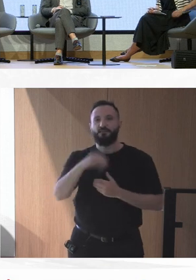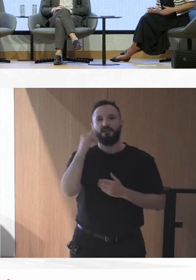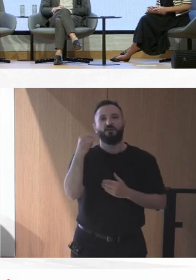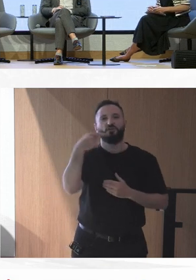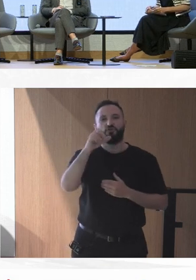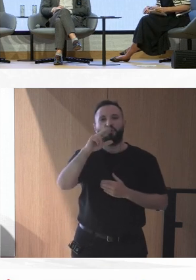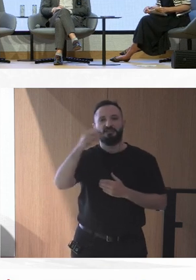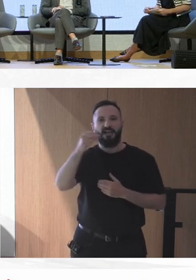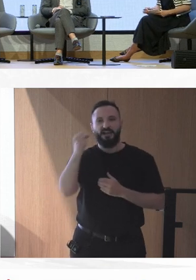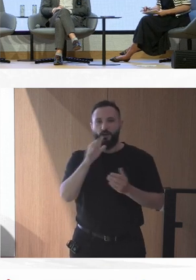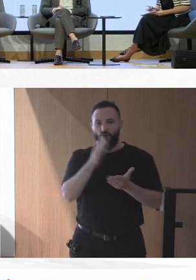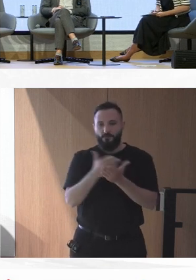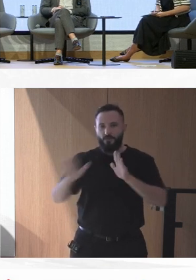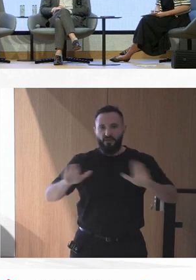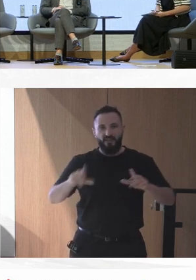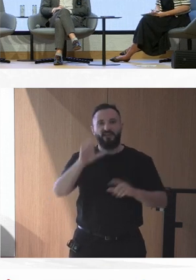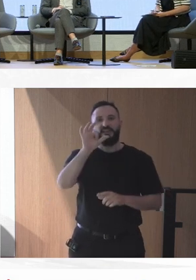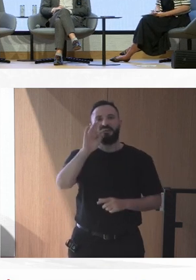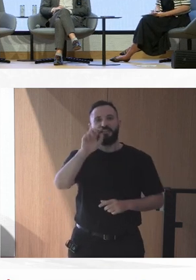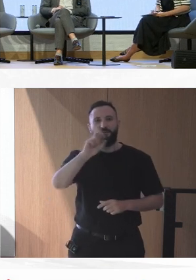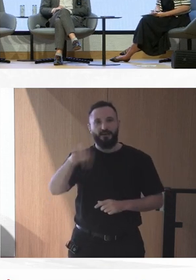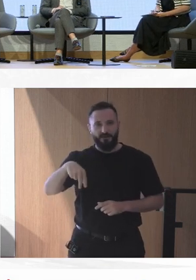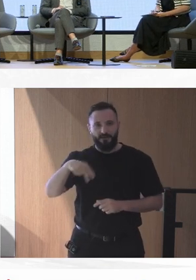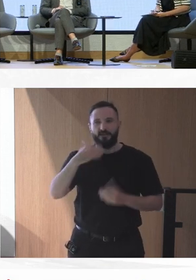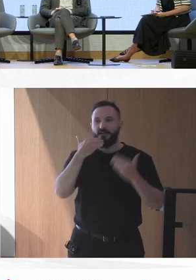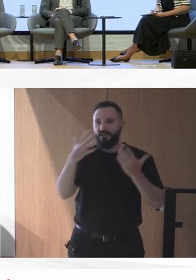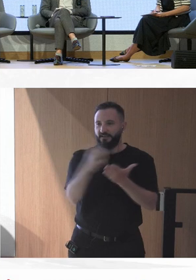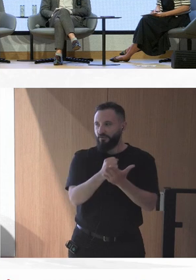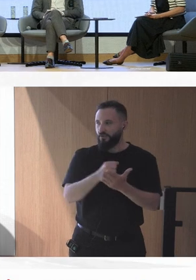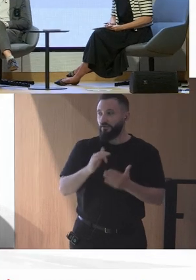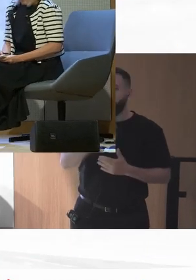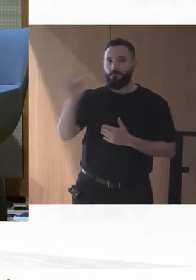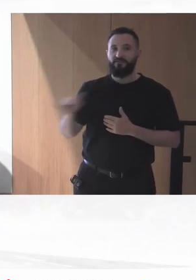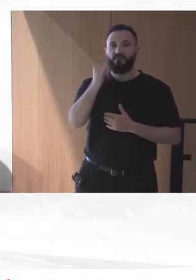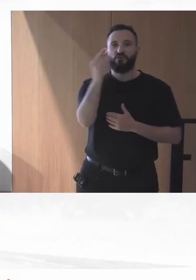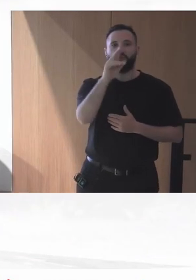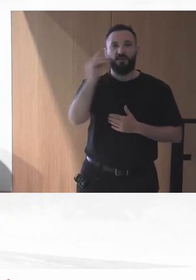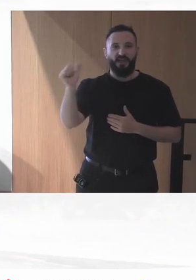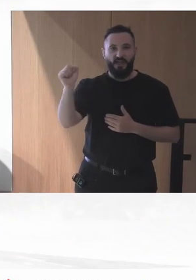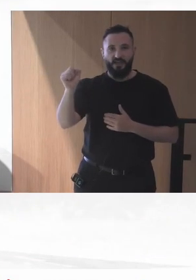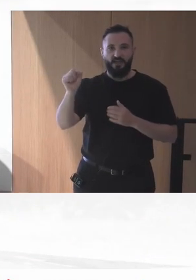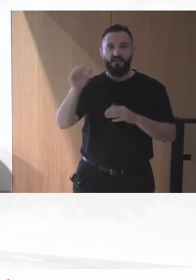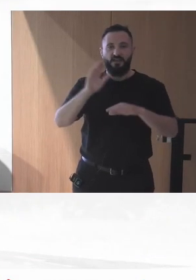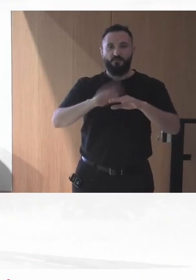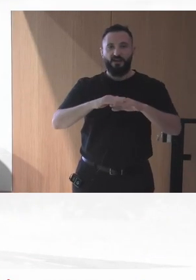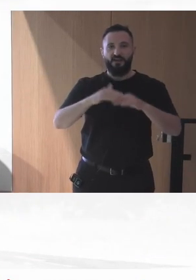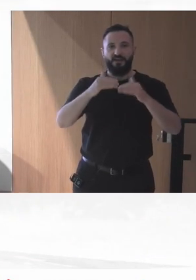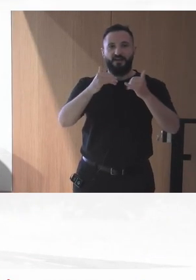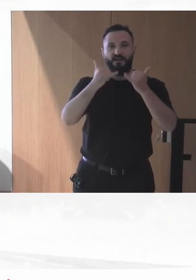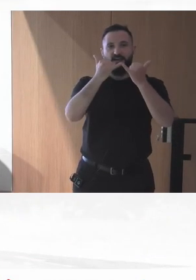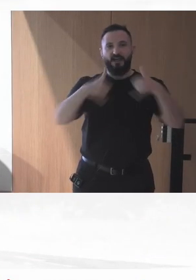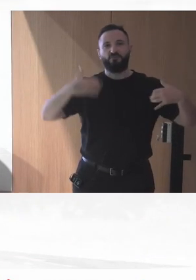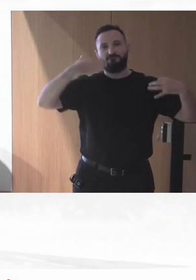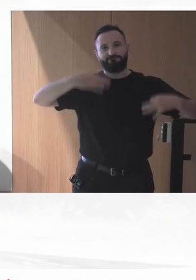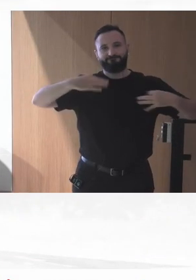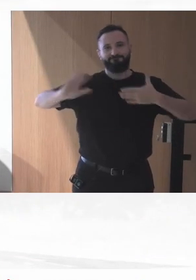por moderar, a Steven también. Gracias a todos. Yo creo que le vamos a dar la palabra a Jorda para que cierre la parte formal